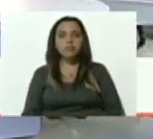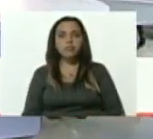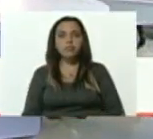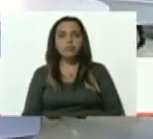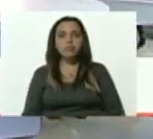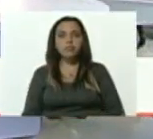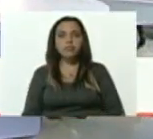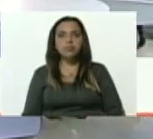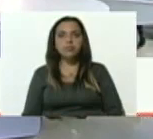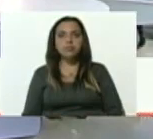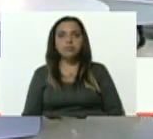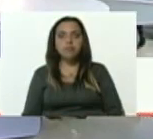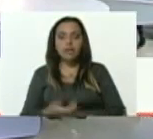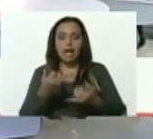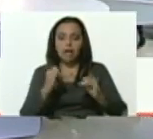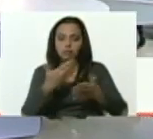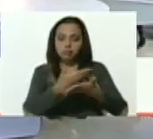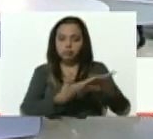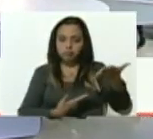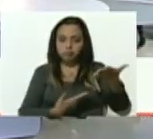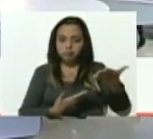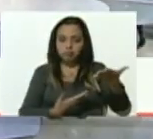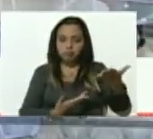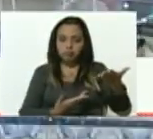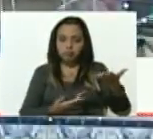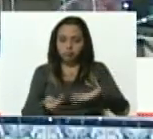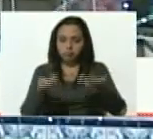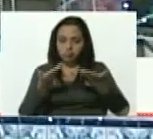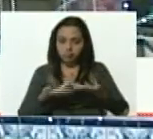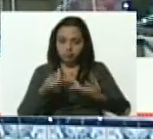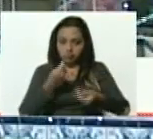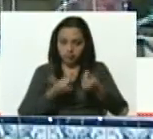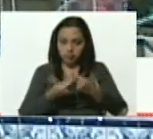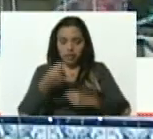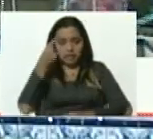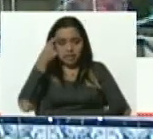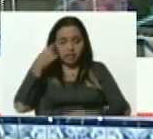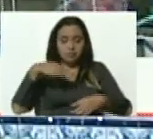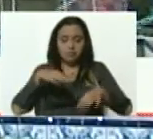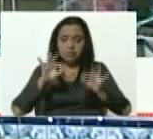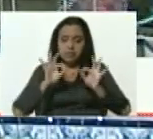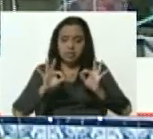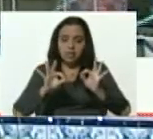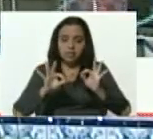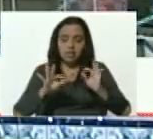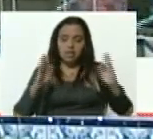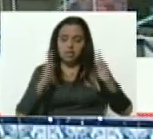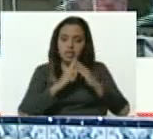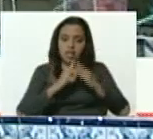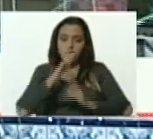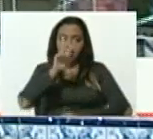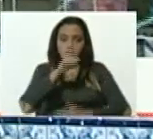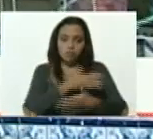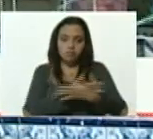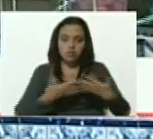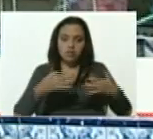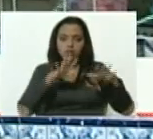Bueno, aquí me están pidiendo recursos en este día especial de la vivienda, 2.900.000.